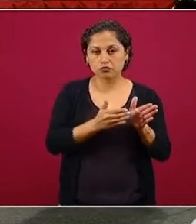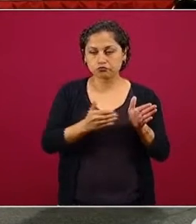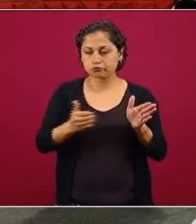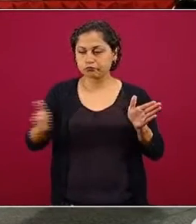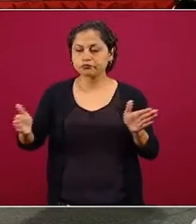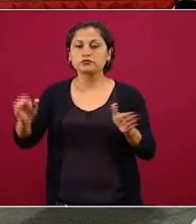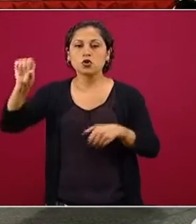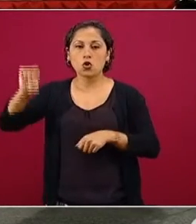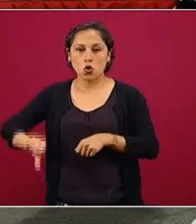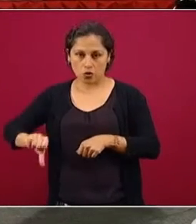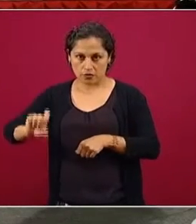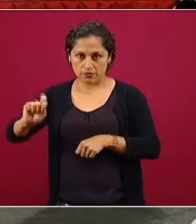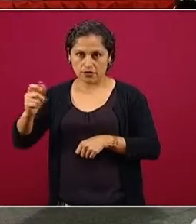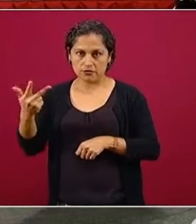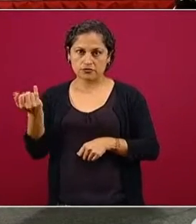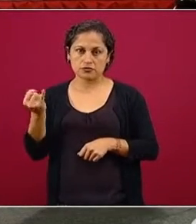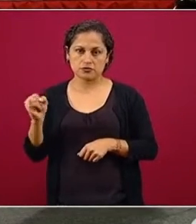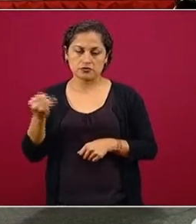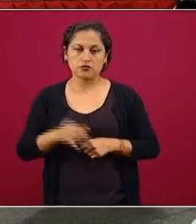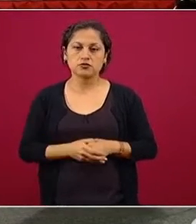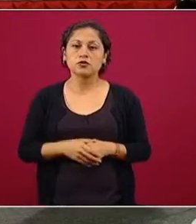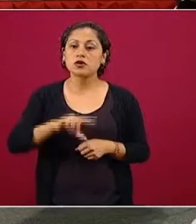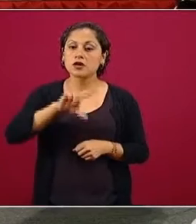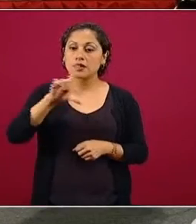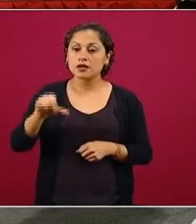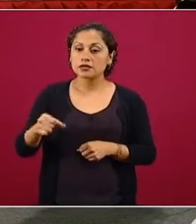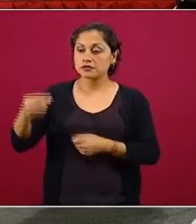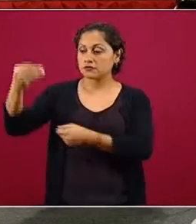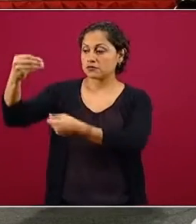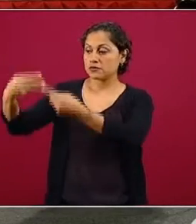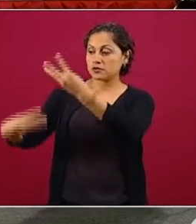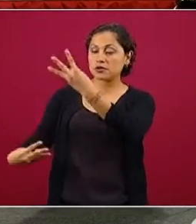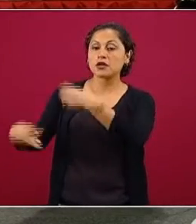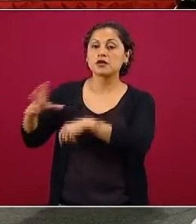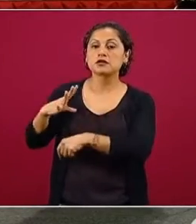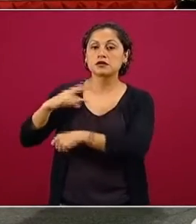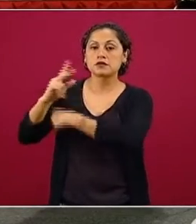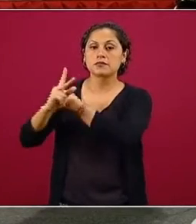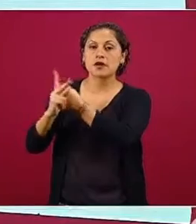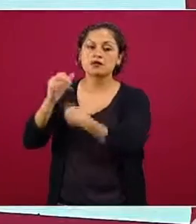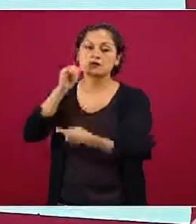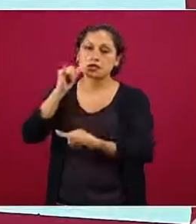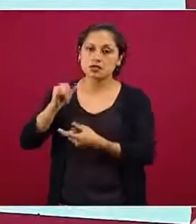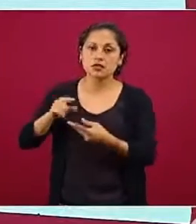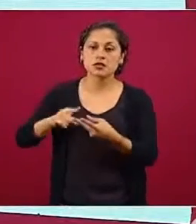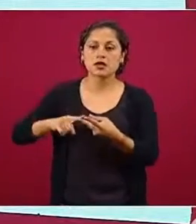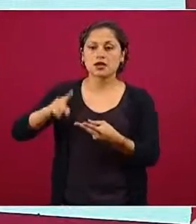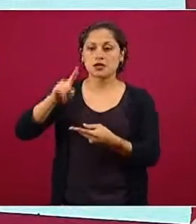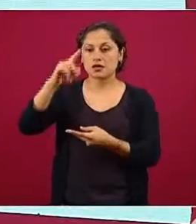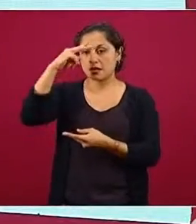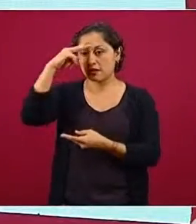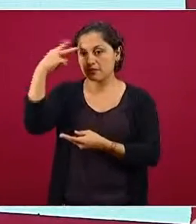de países que hemos seleccionado para comparación: Italia, México, España.